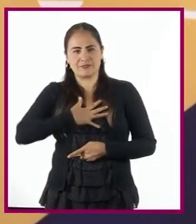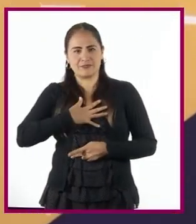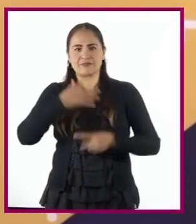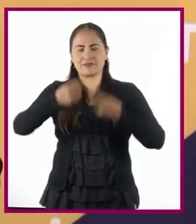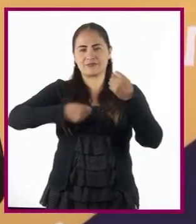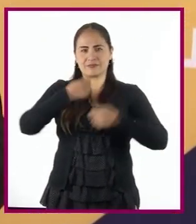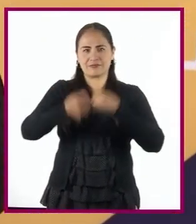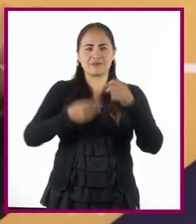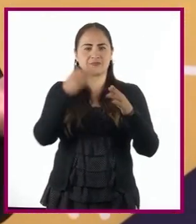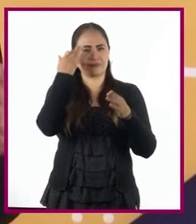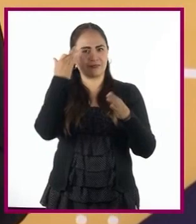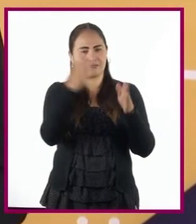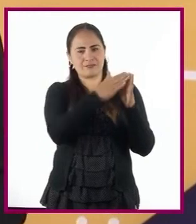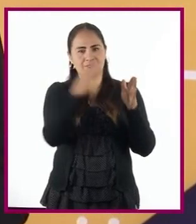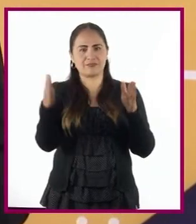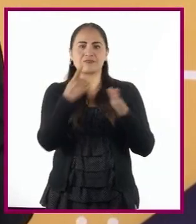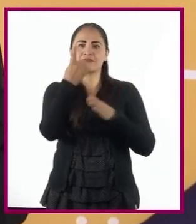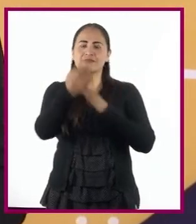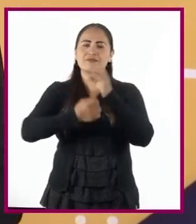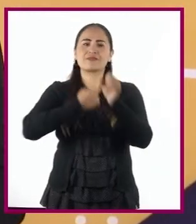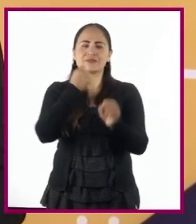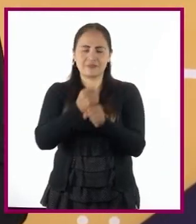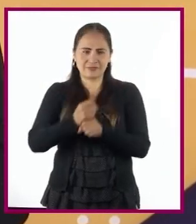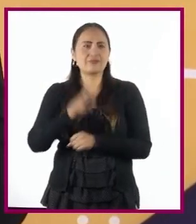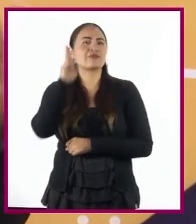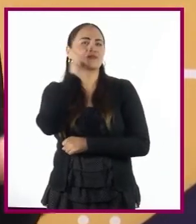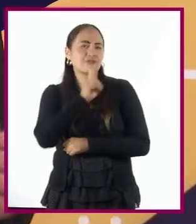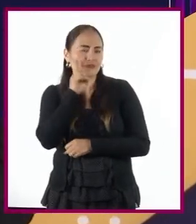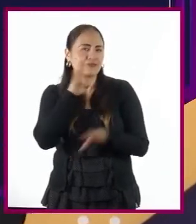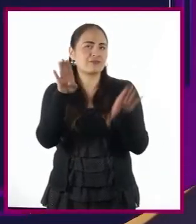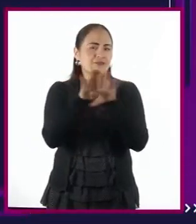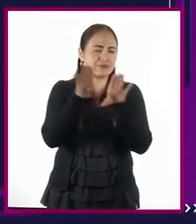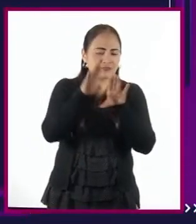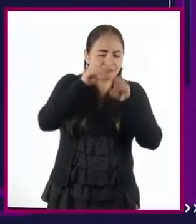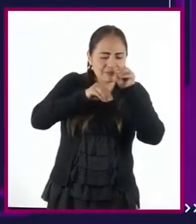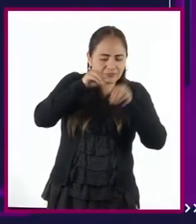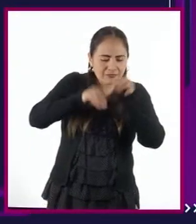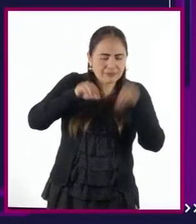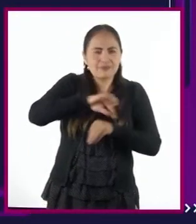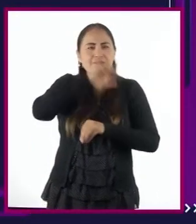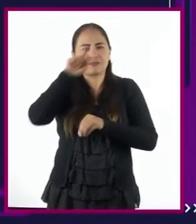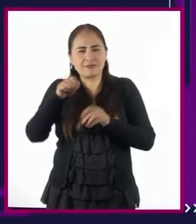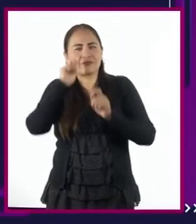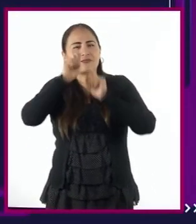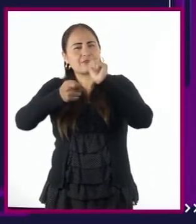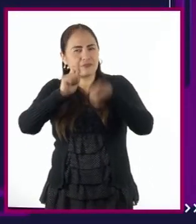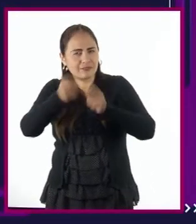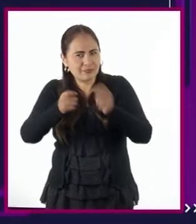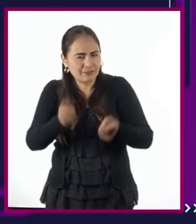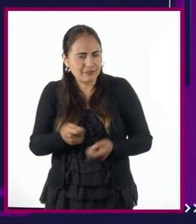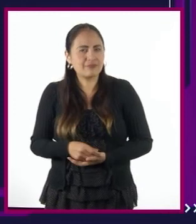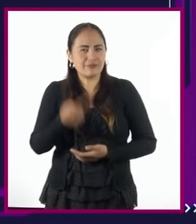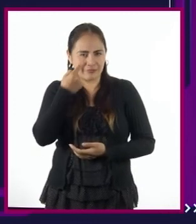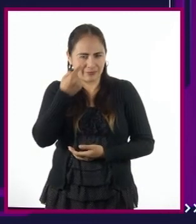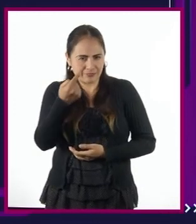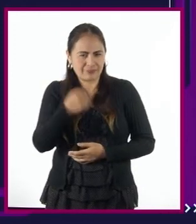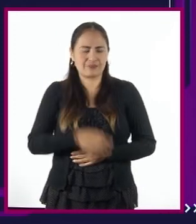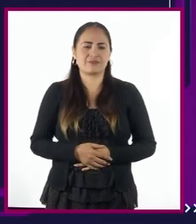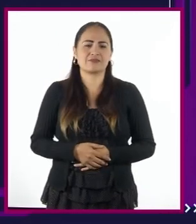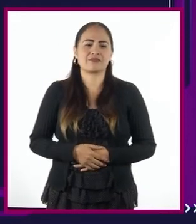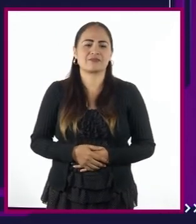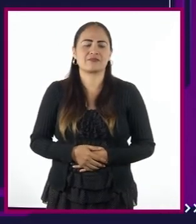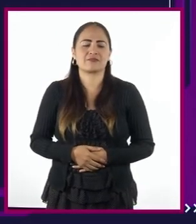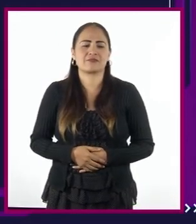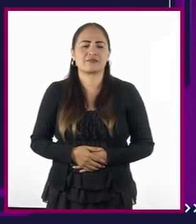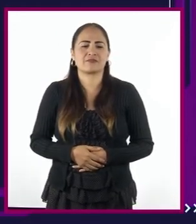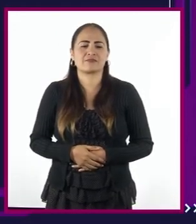un año. Veamos cómo se construyó y cómo se interpreta. Observen la gráfica y contesten.